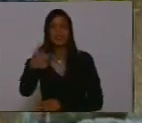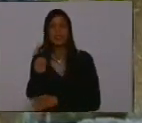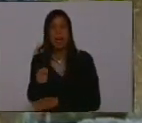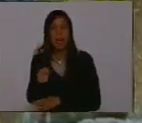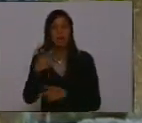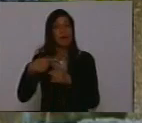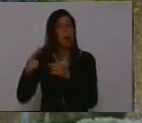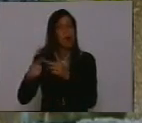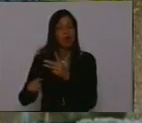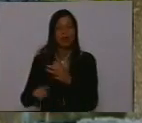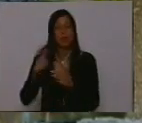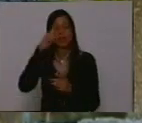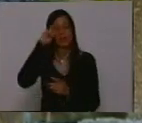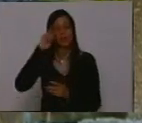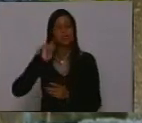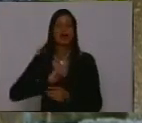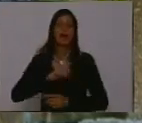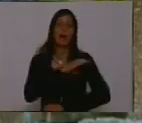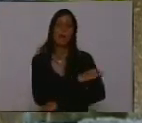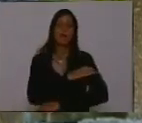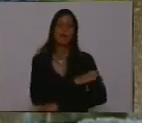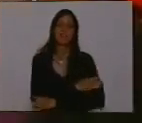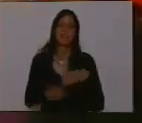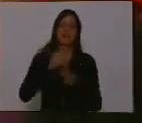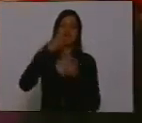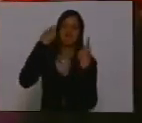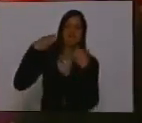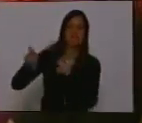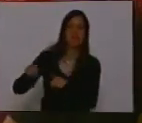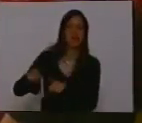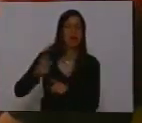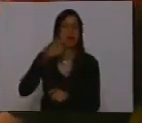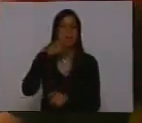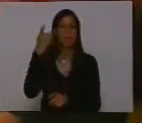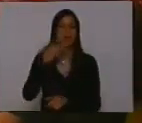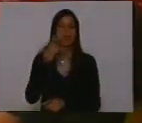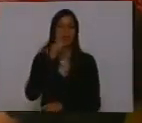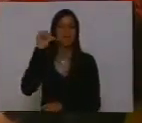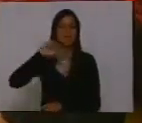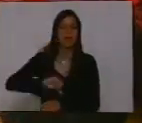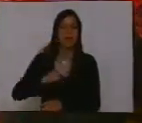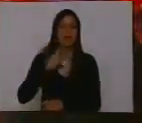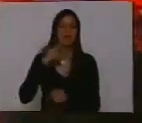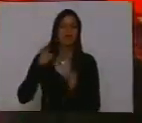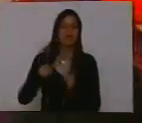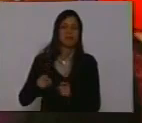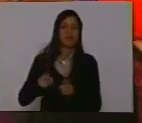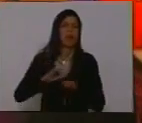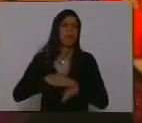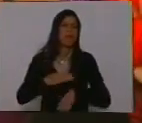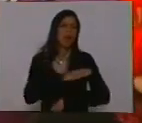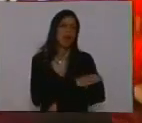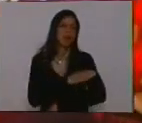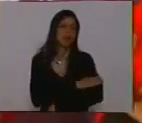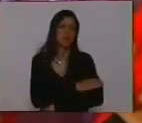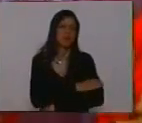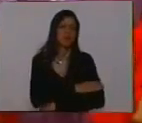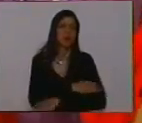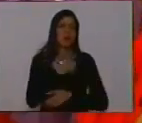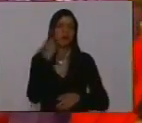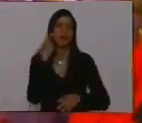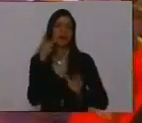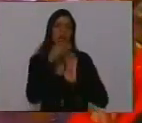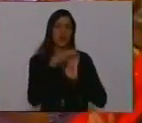qué? De una política nefasta de la Cuarta República por violar la política de Estado. Pero